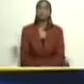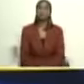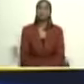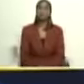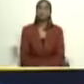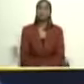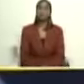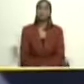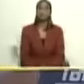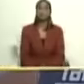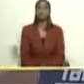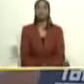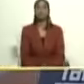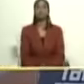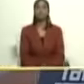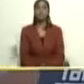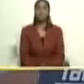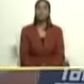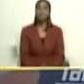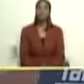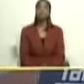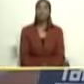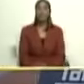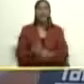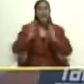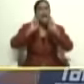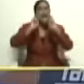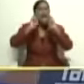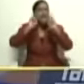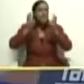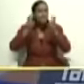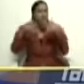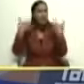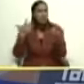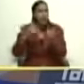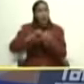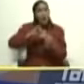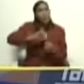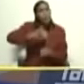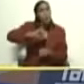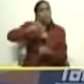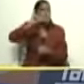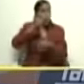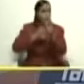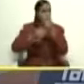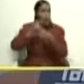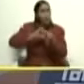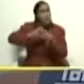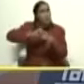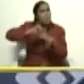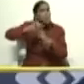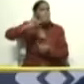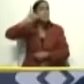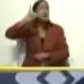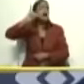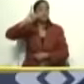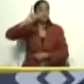El tema de la desaceleración de la inflación con esfuerzo propio, en medio de dificultades,